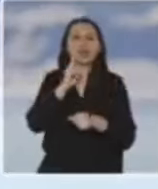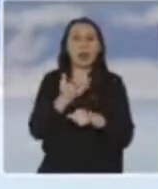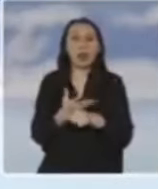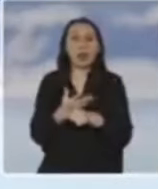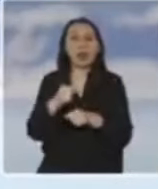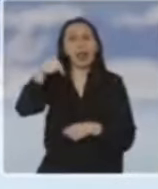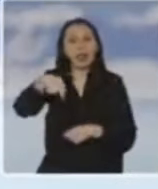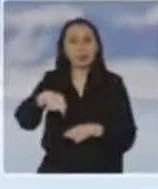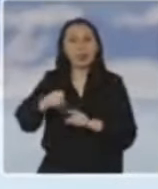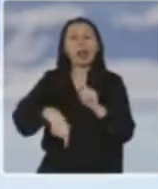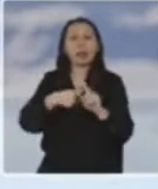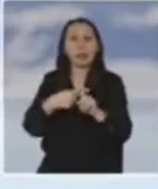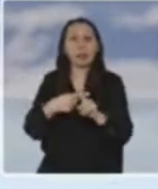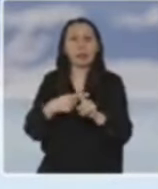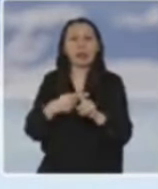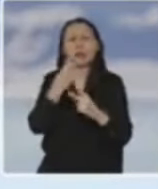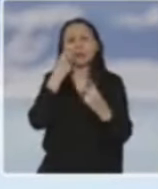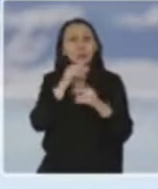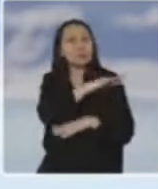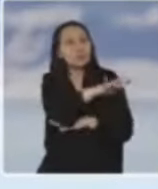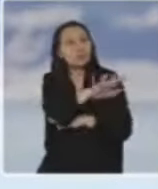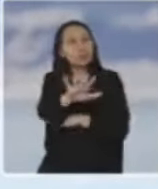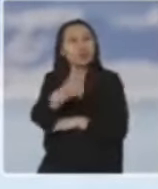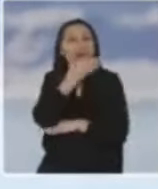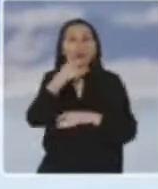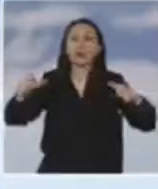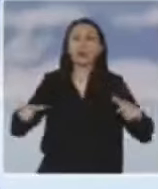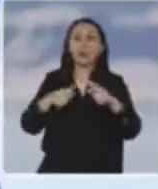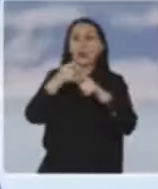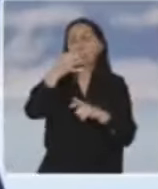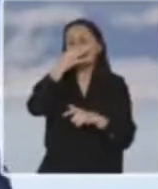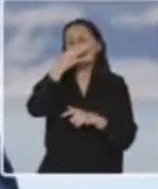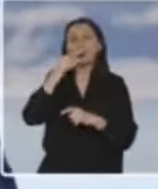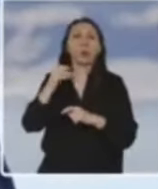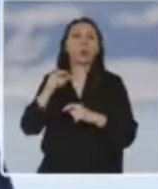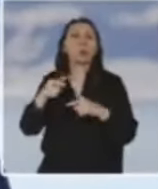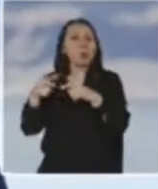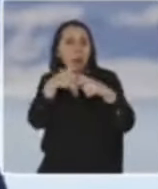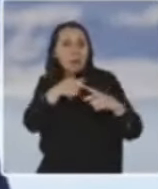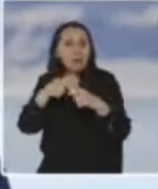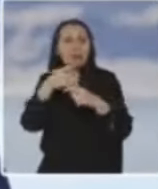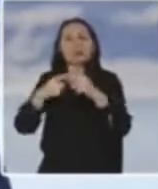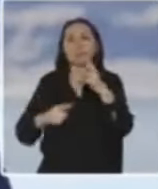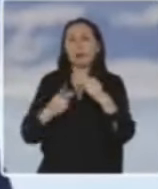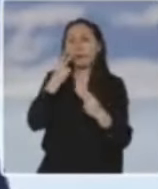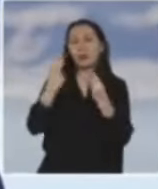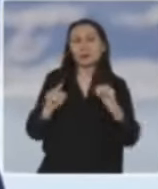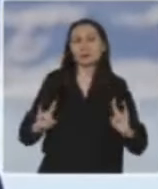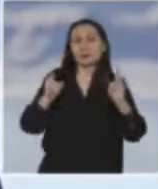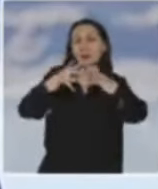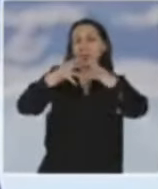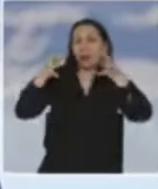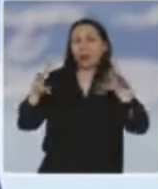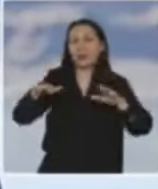estar y además encima con esta Vista Hermosa el volcan osorno el calbuco atrás y esta obra Monumental y ver también el